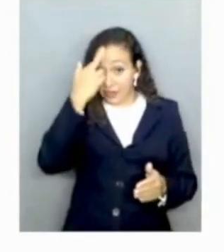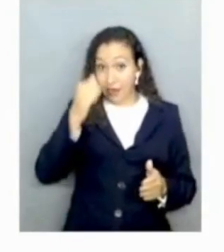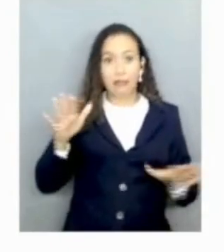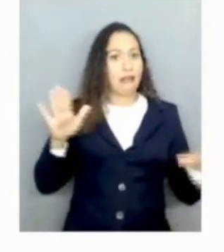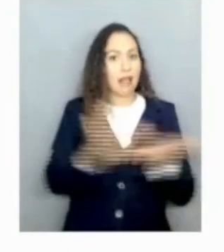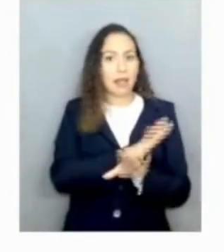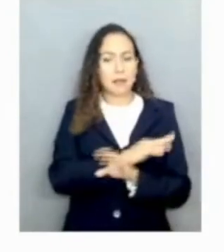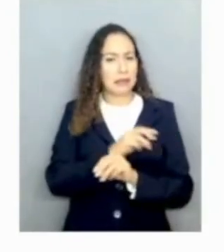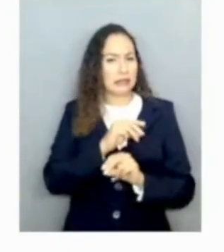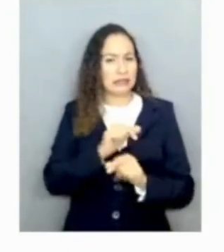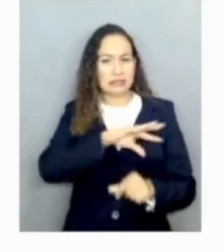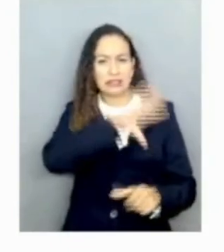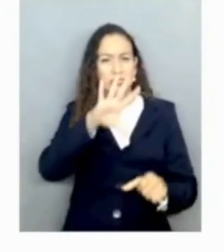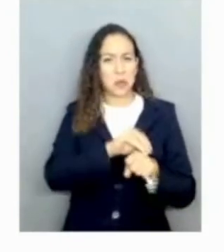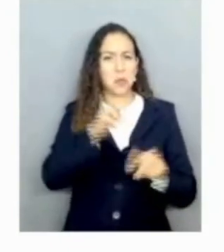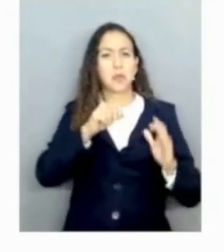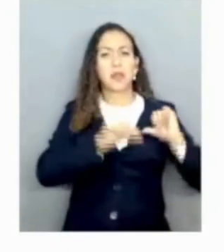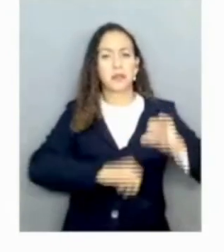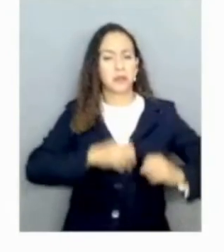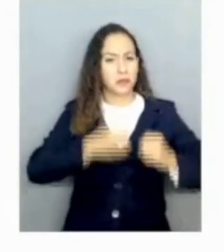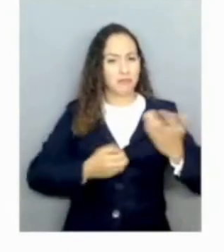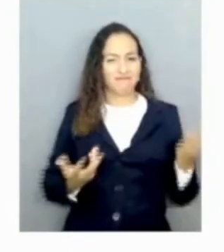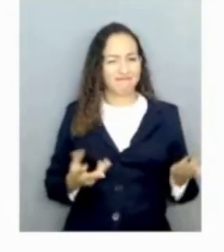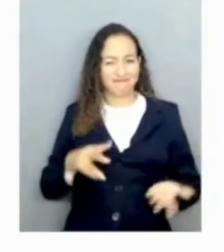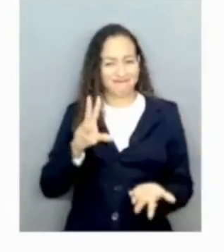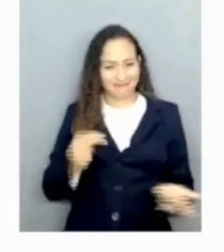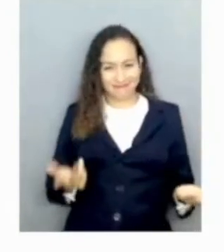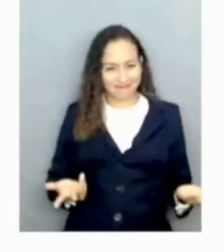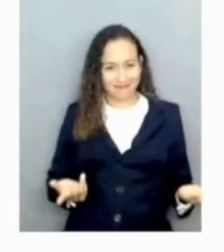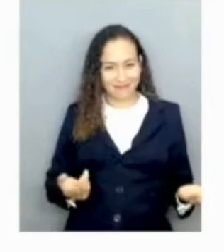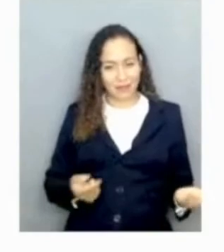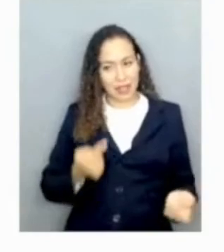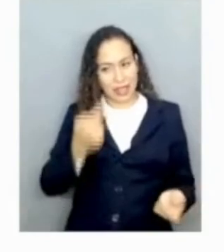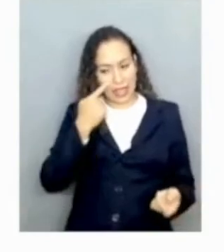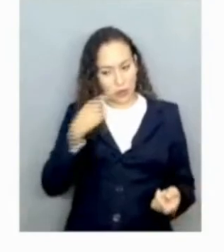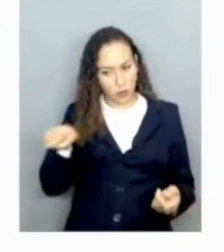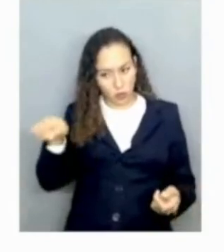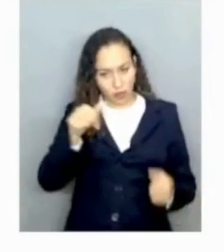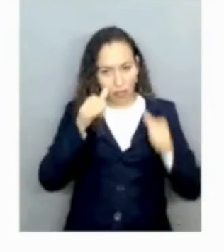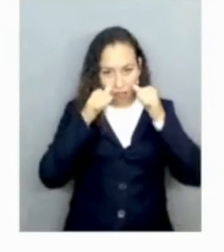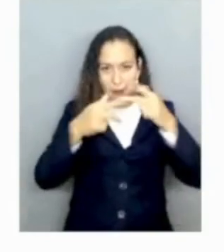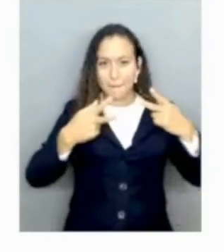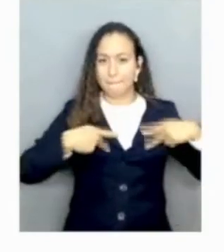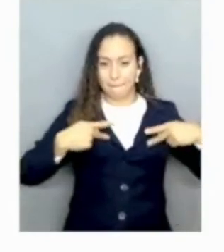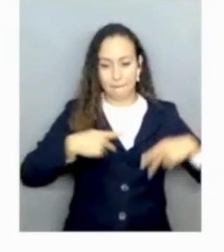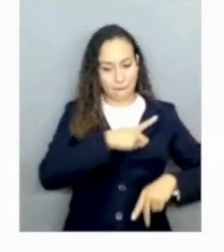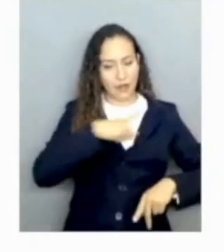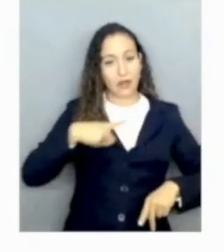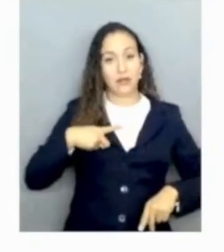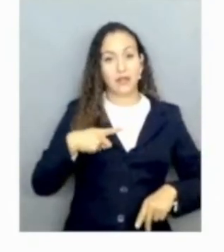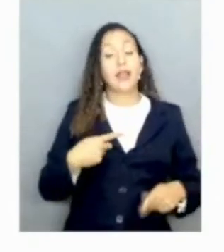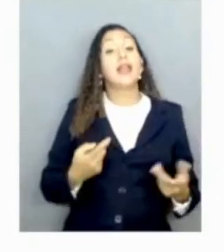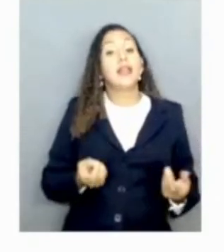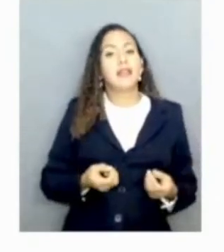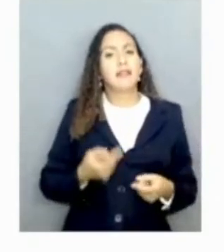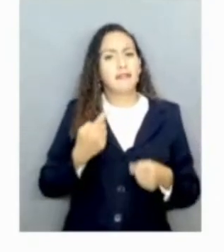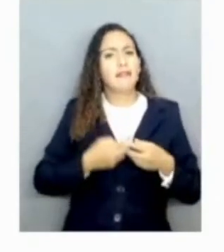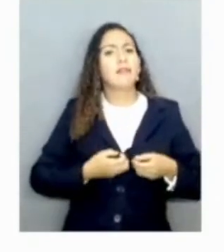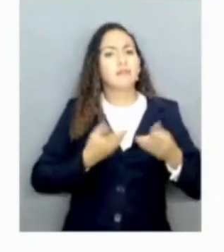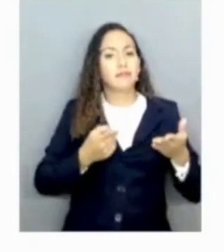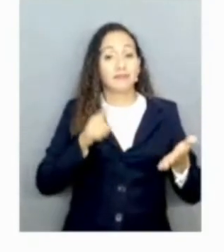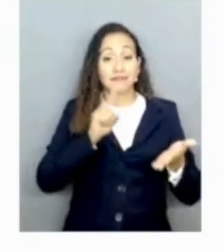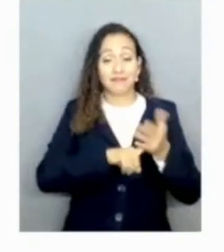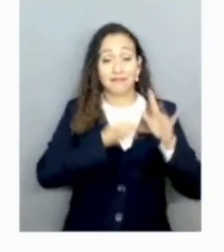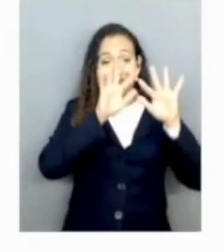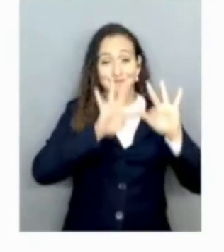decisiones rápidas que no atiendan las principales necesidades causas de los problemas